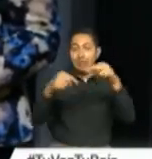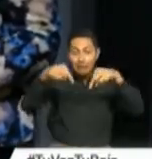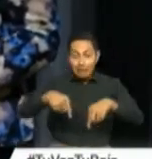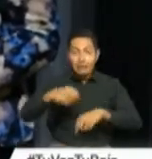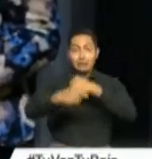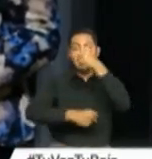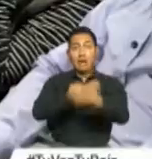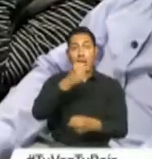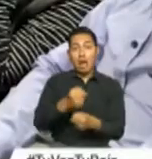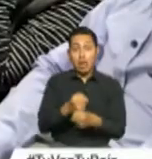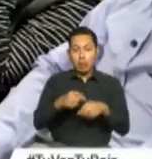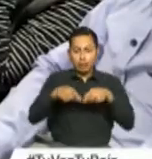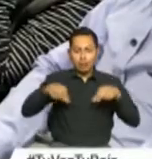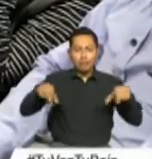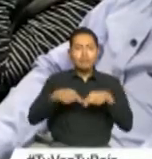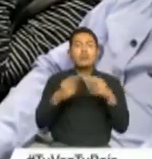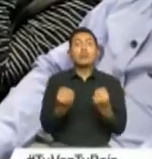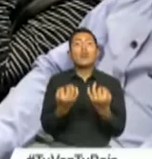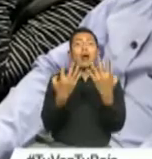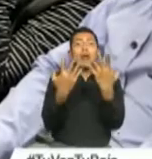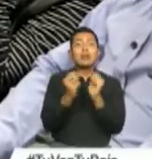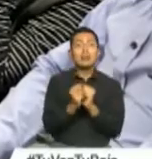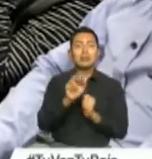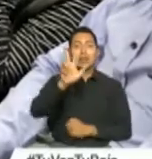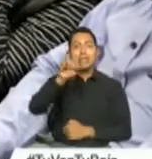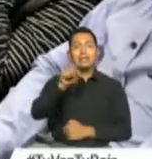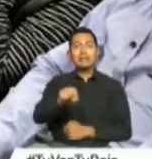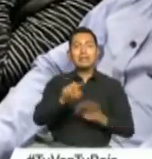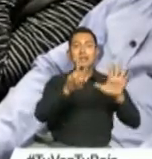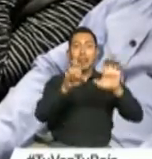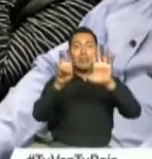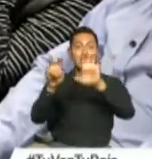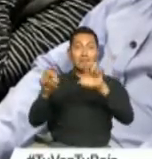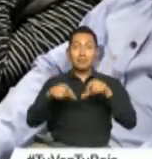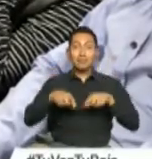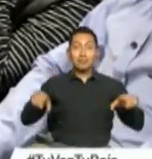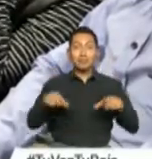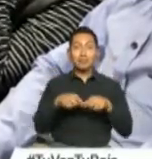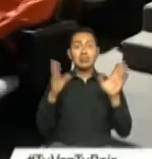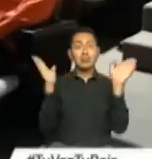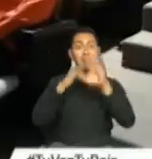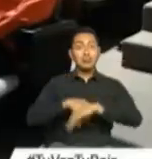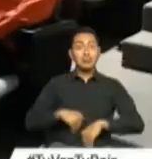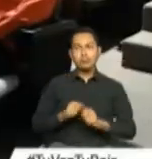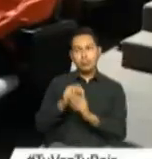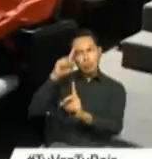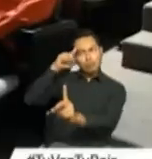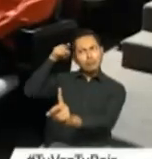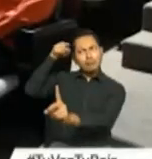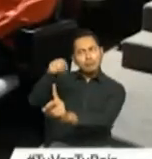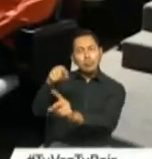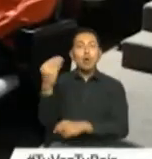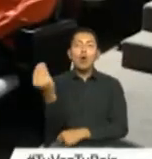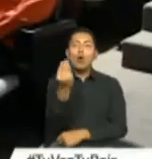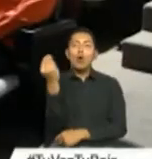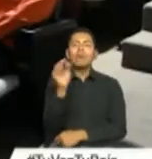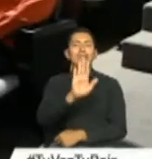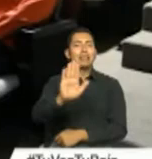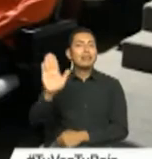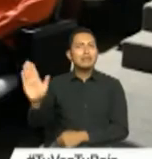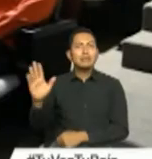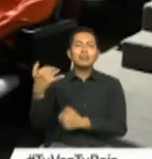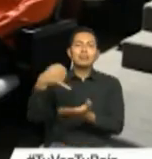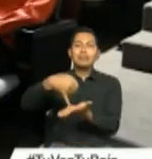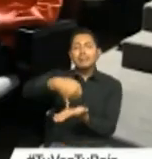de la ciudadanía 3.750 becas. Este programa está dirigido principalmente a jóvenes con vulnerabilidad